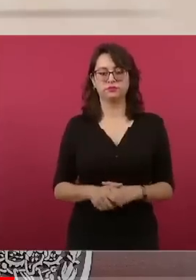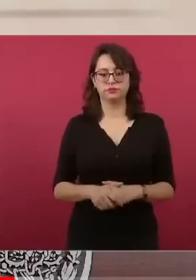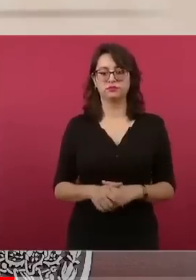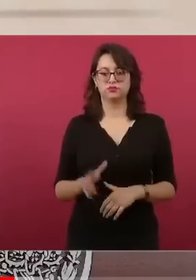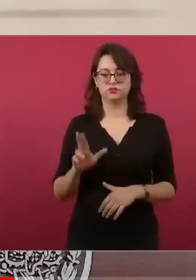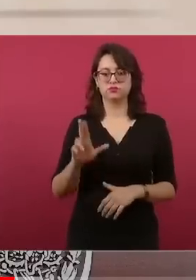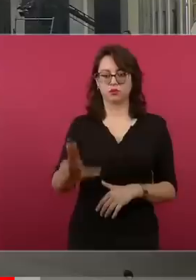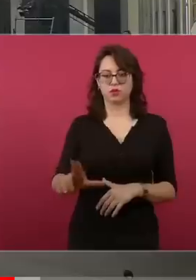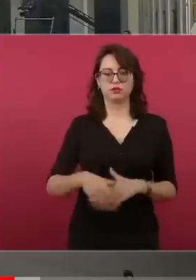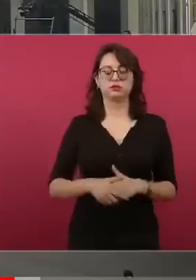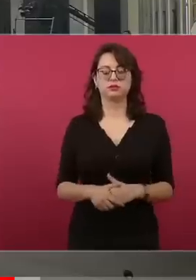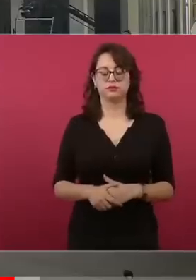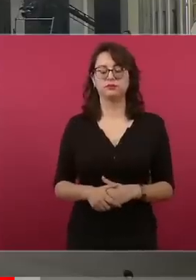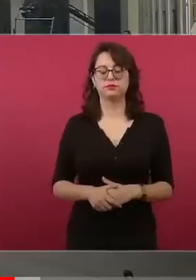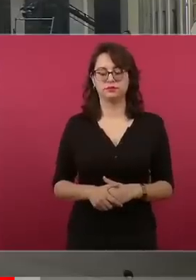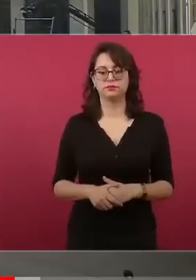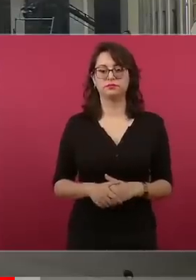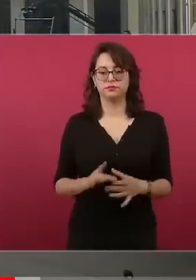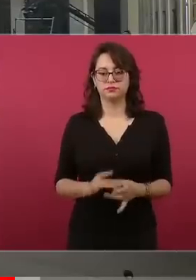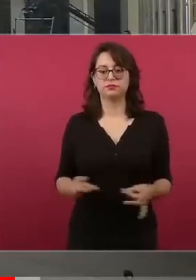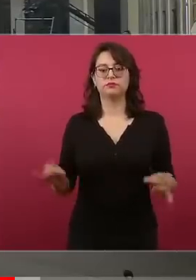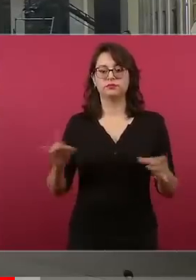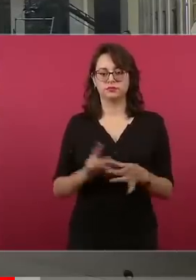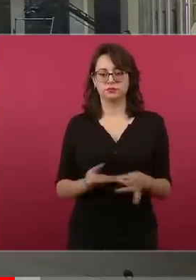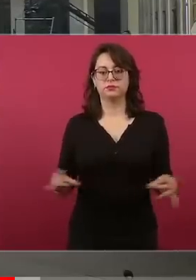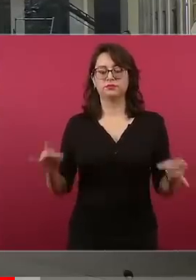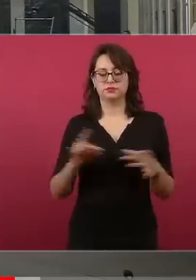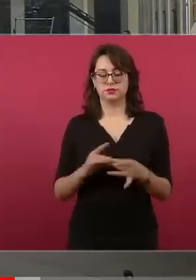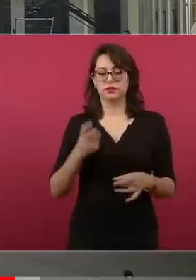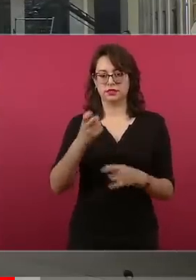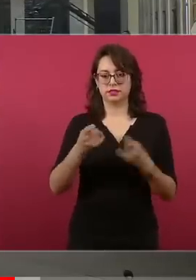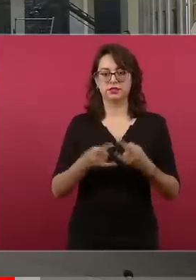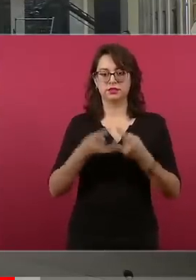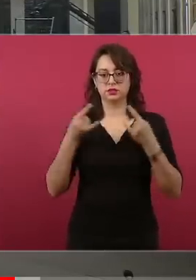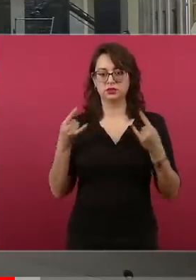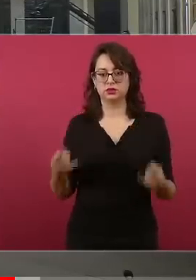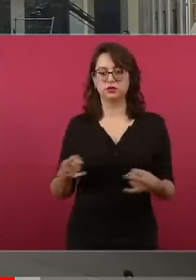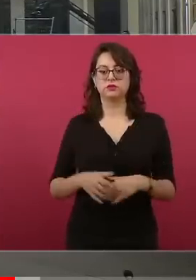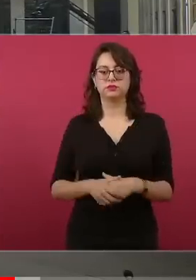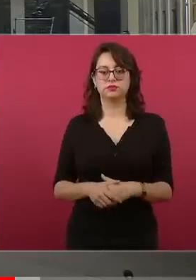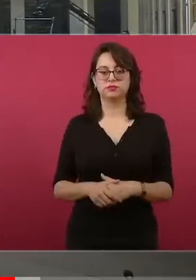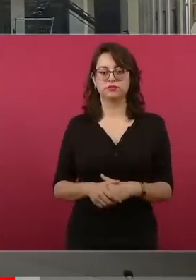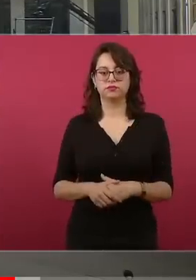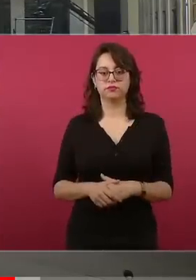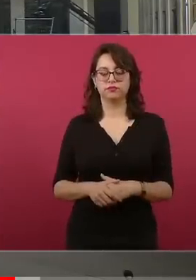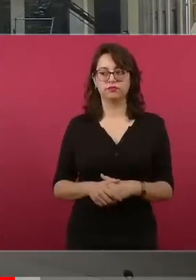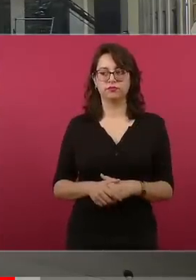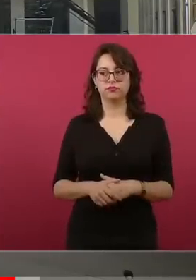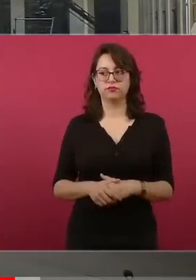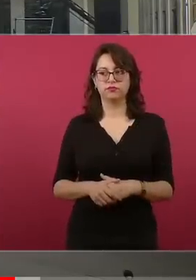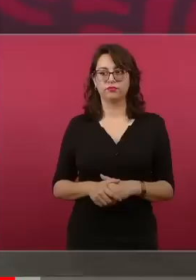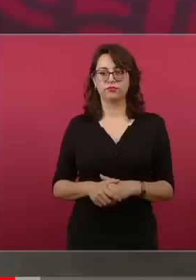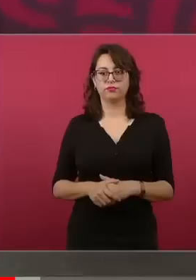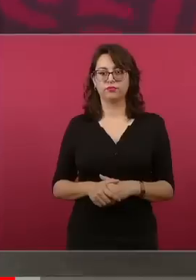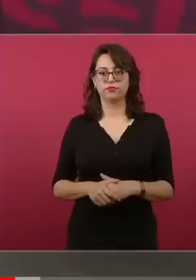el martes próximo, vamos a explicar. Vamos a usar un mecanismo